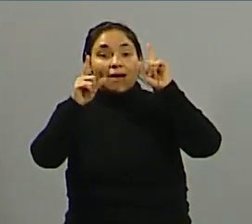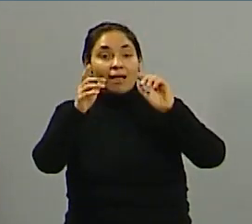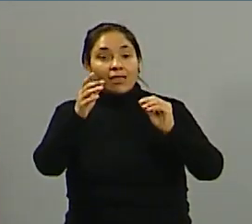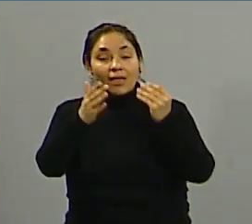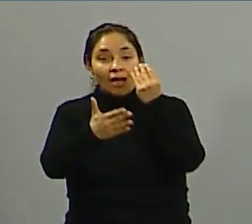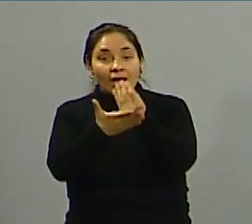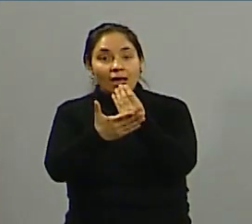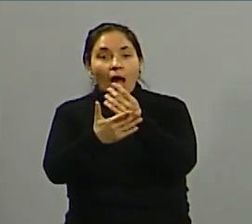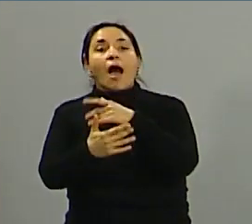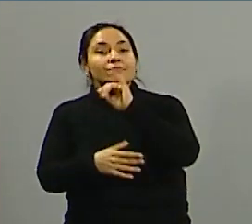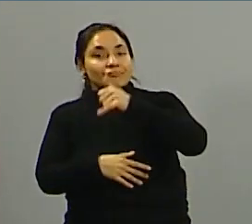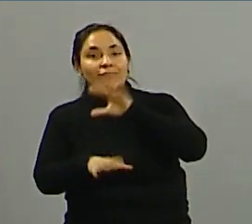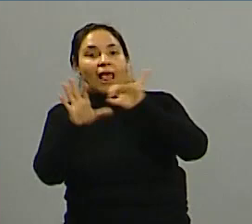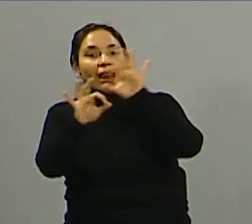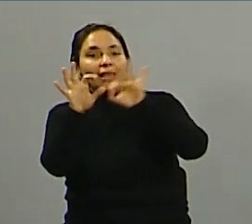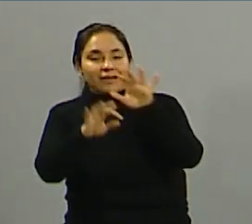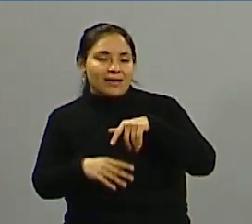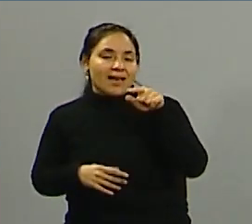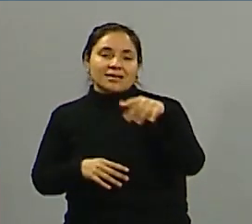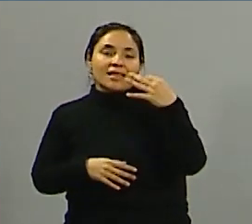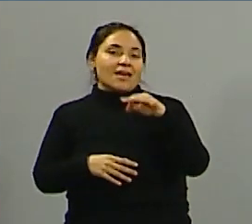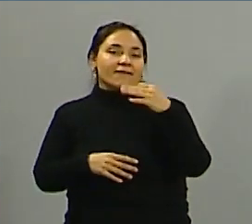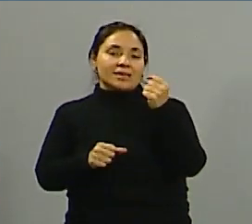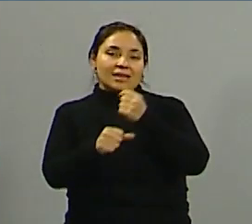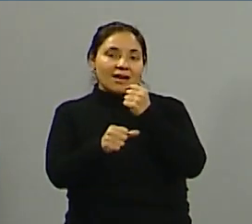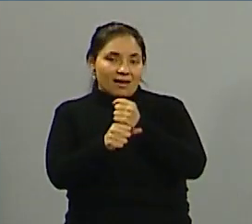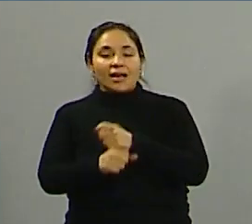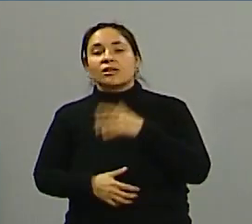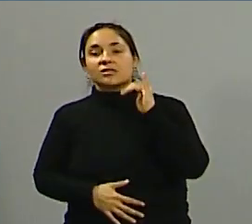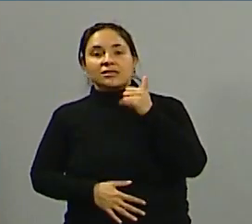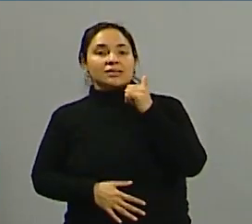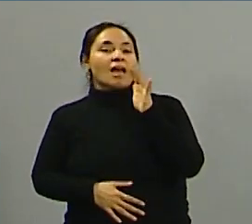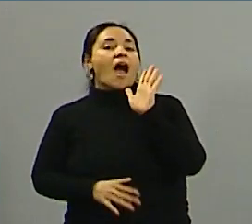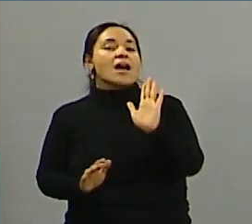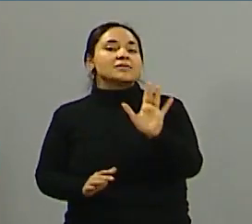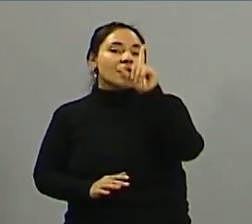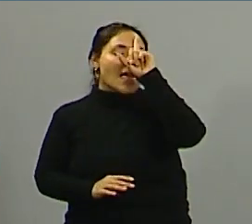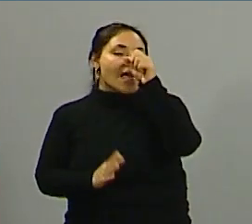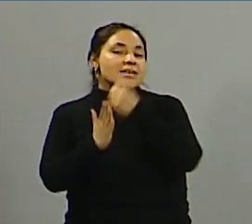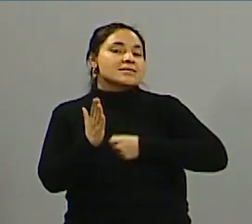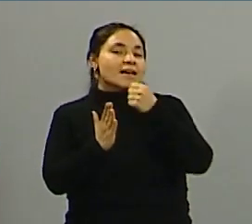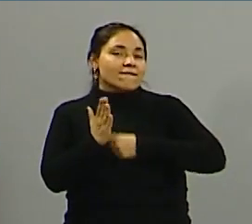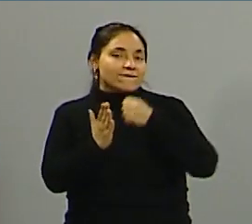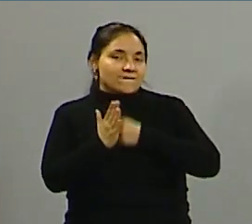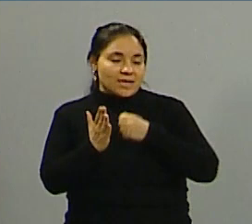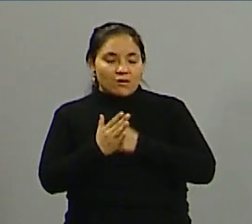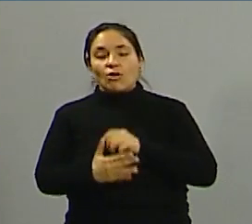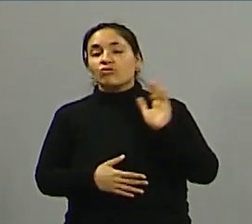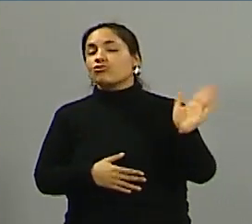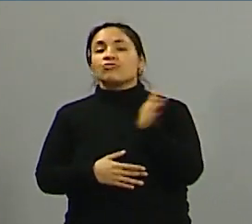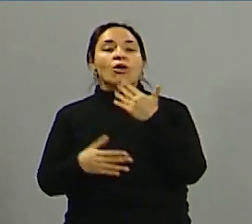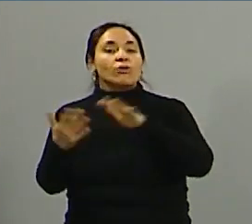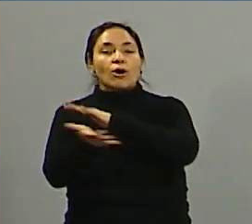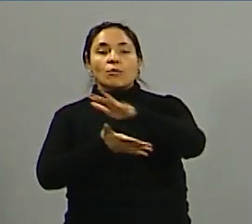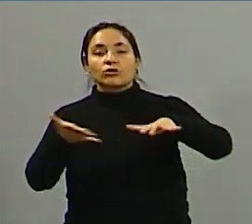Es sin duda la gran tarea. Es el desafío que tenemos, sí. Sí, creo que todos como sociedad